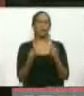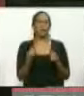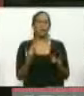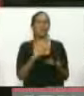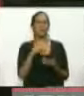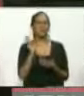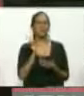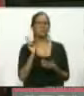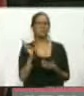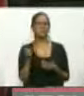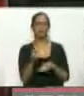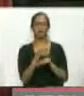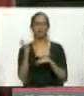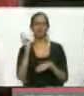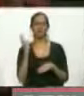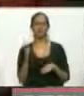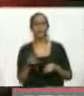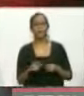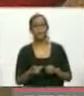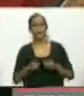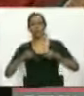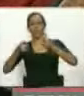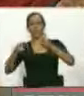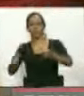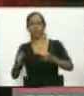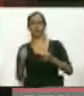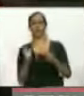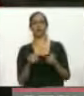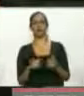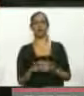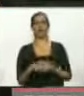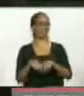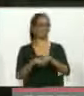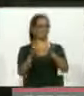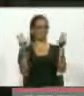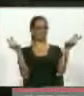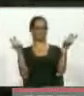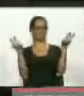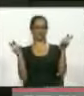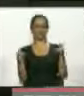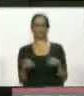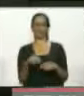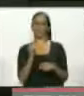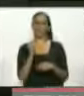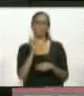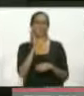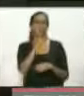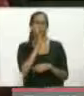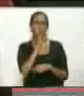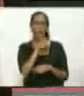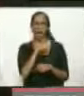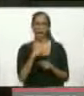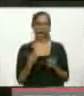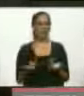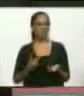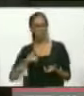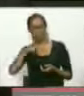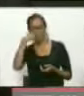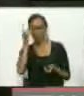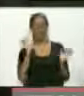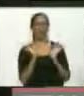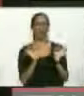venezuela gobernar a venezuela para entregarse para abrirse de patas sin ningún tipo de aditamento que le